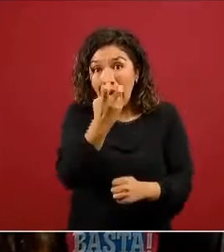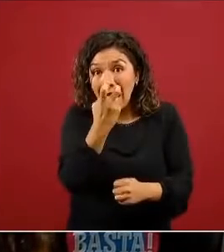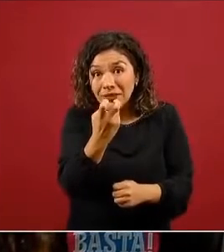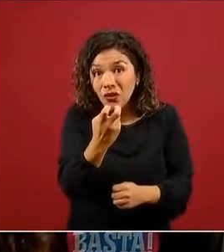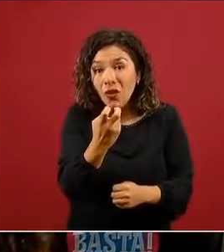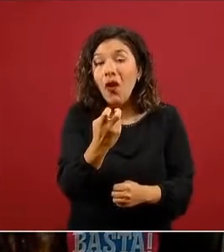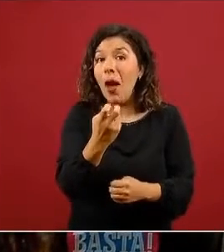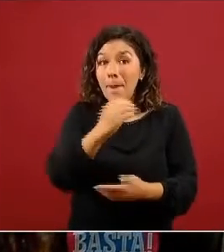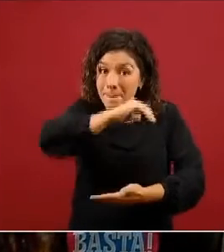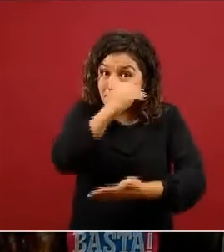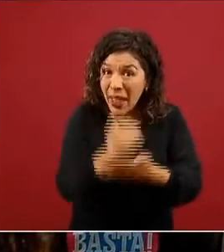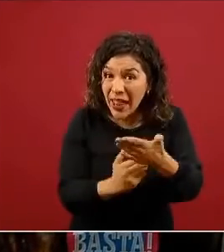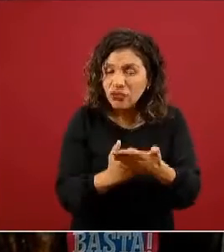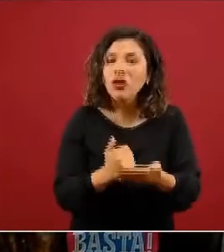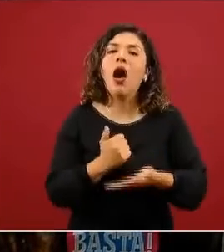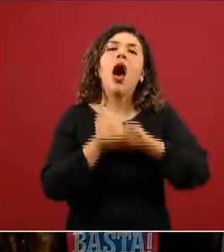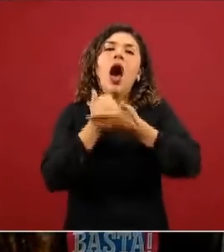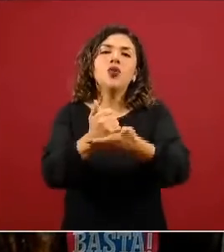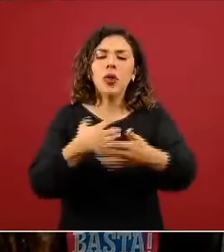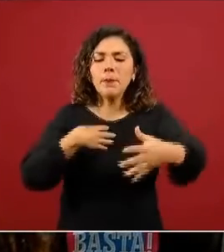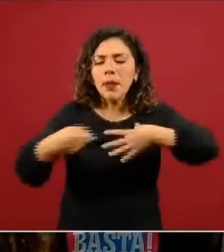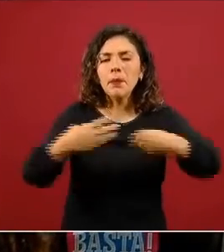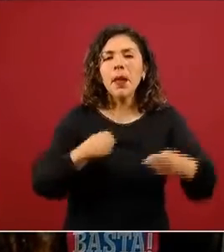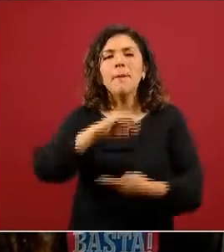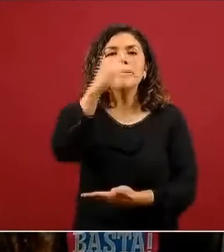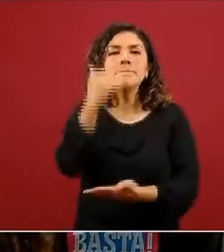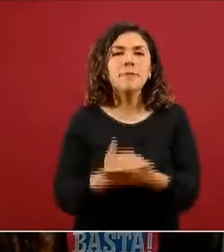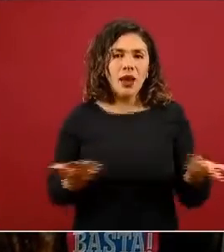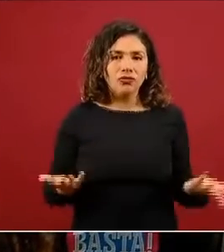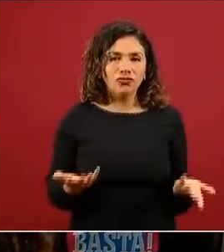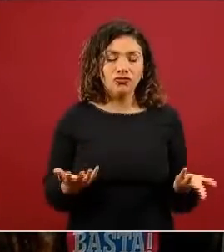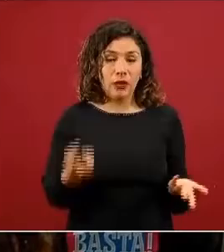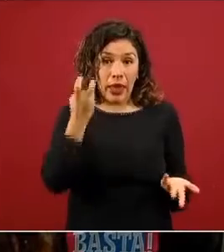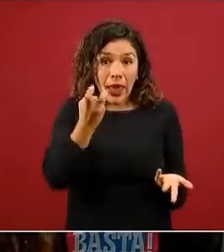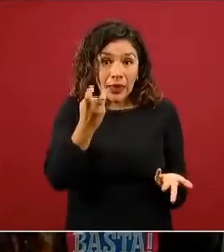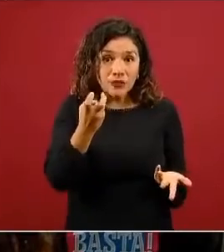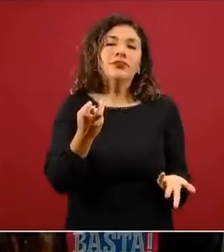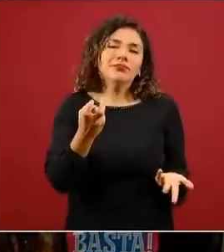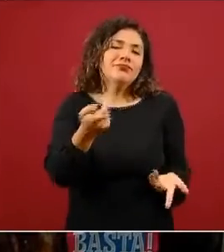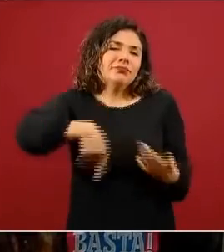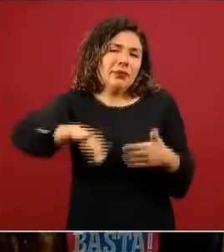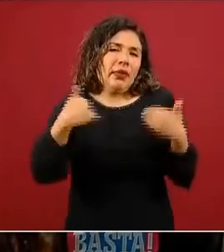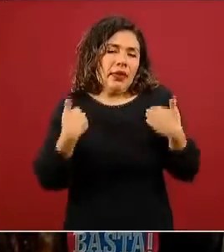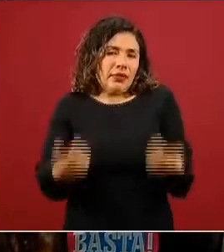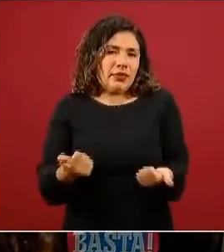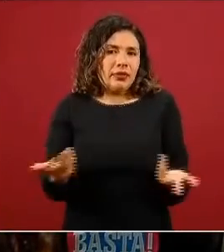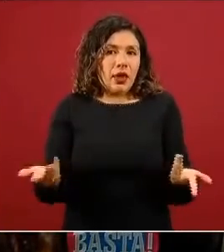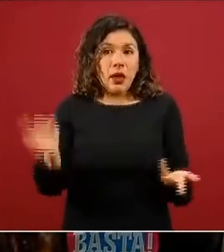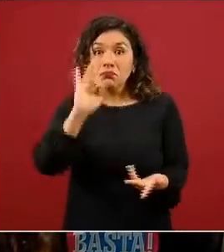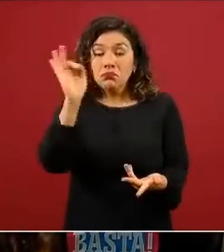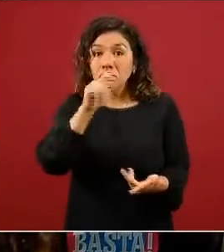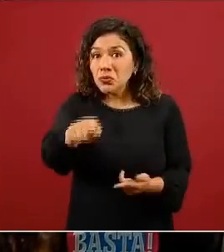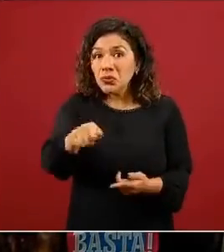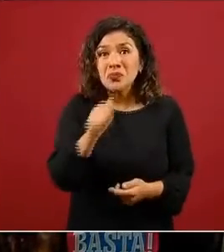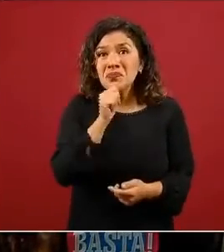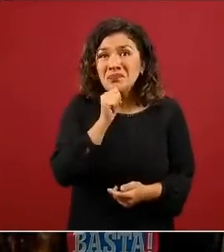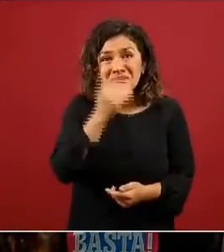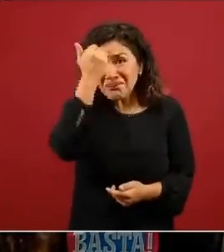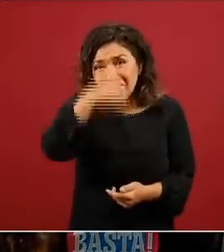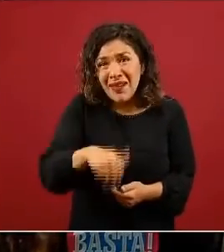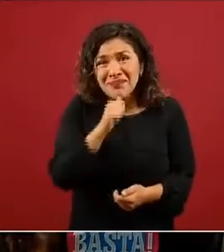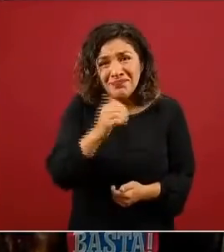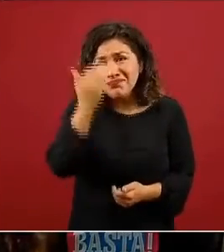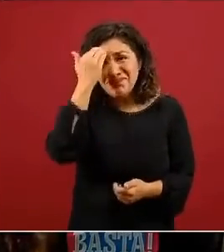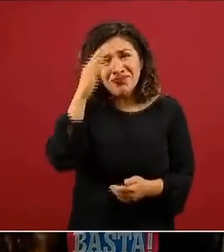eso ayuda a que haya menos propagación del virus, lo cual resulta bastante lógico, pero si no tenemos conciencia de